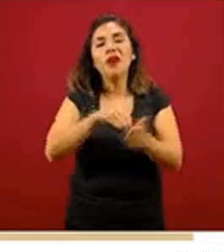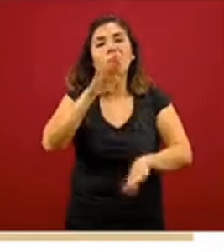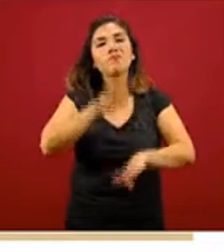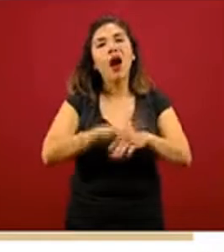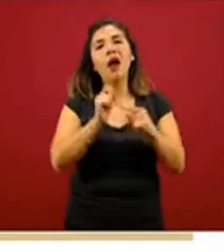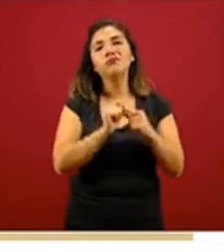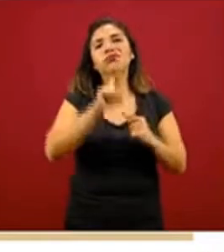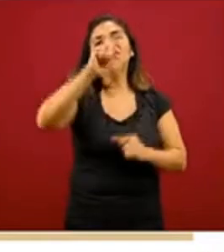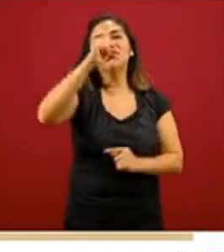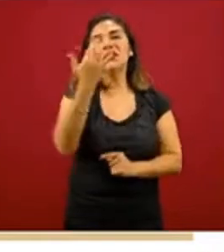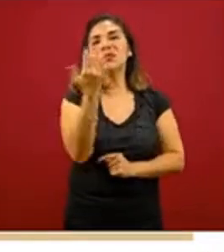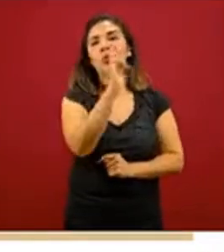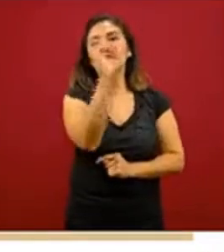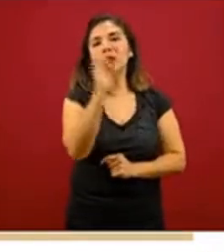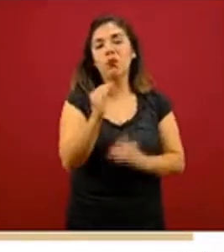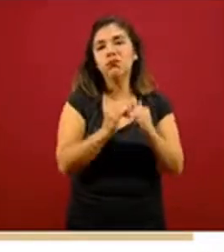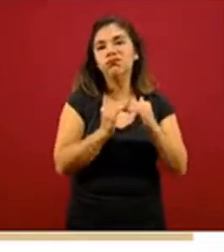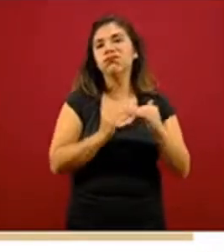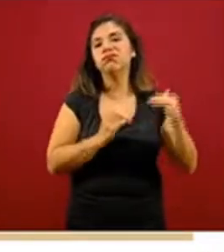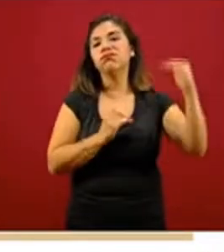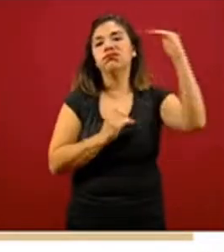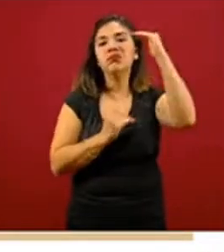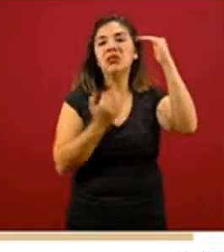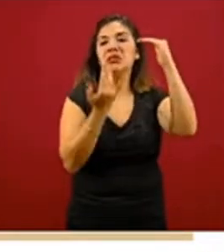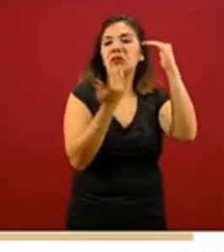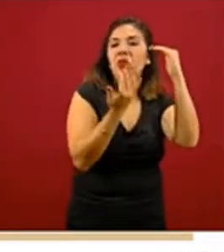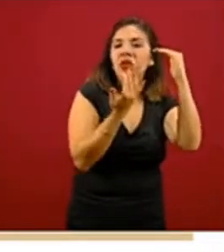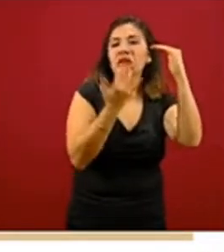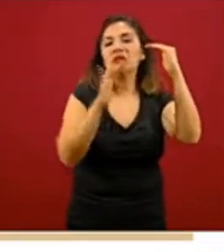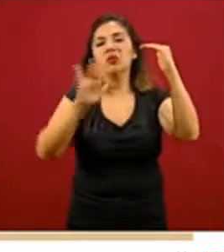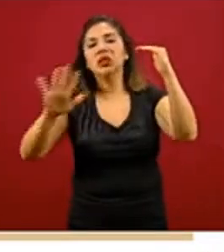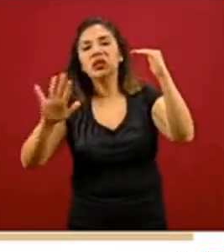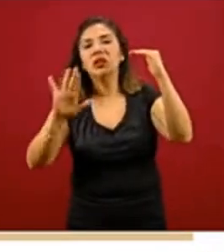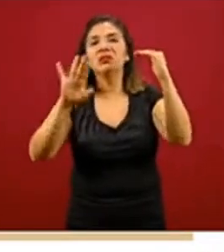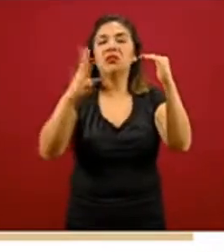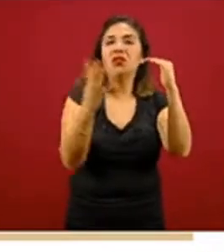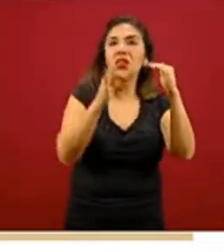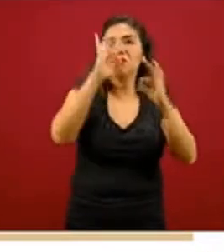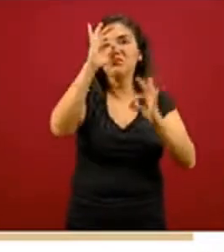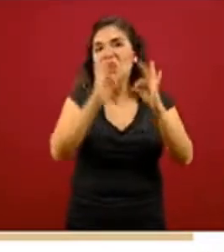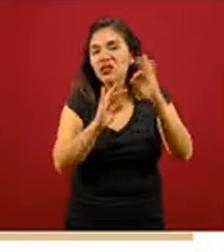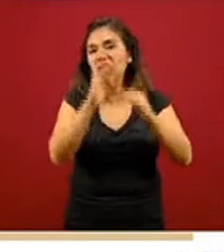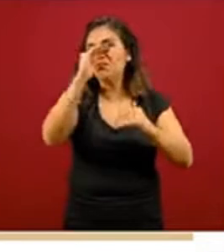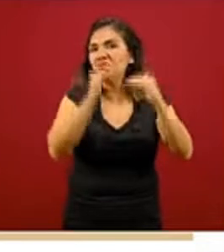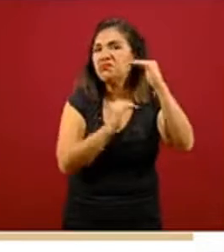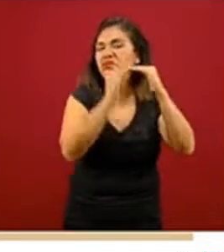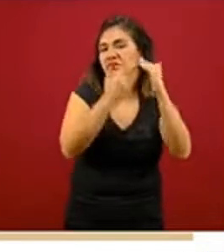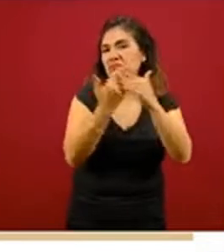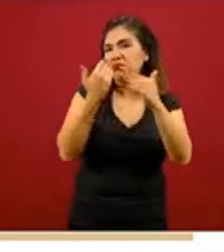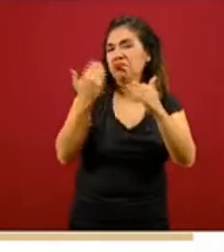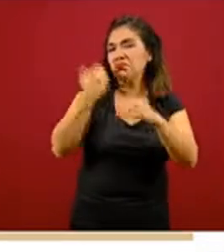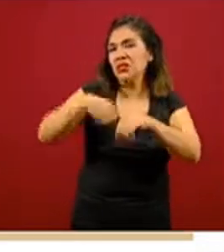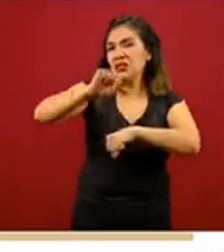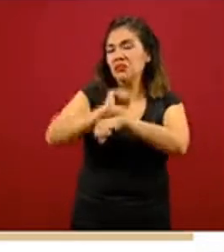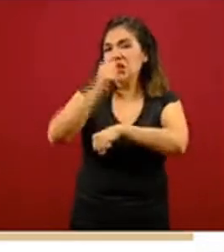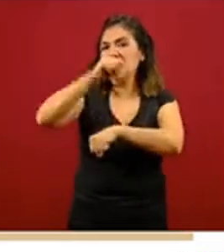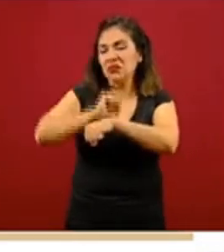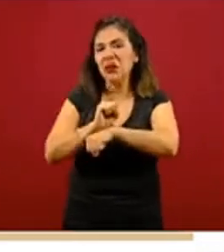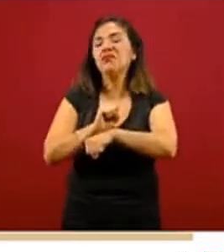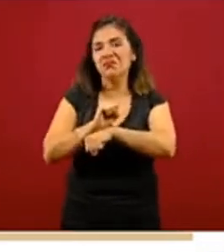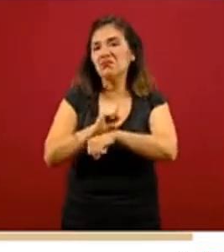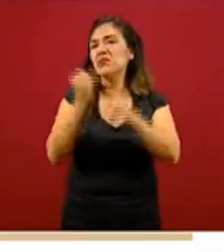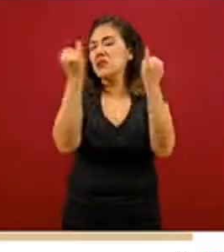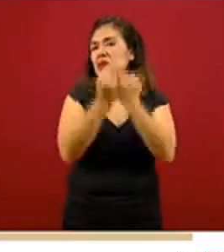del 50%, la hemos estado viendo fluctuando entre un 55 y un 54 en las últimas semanas, más allá de los